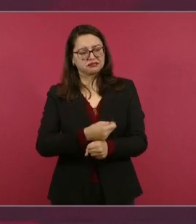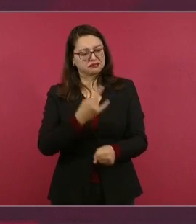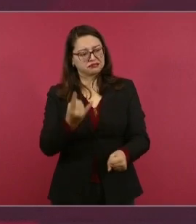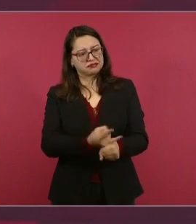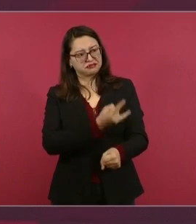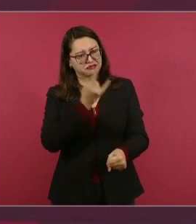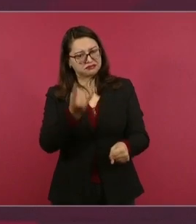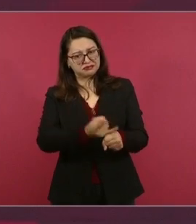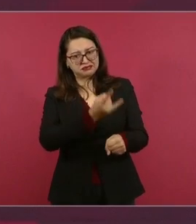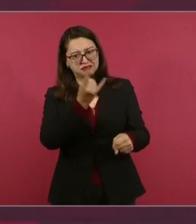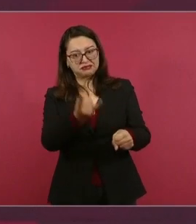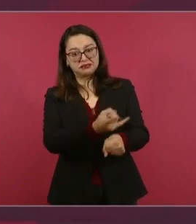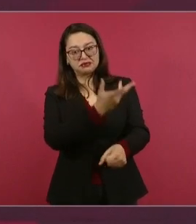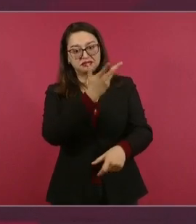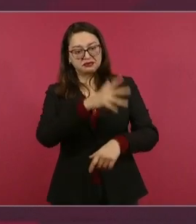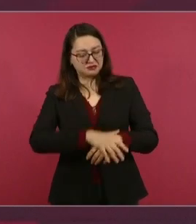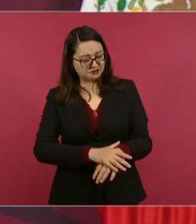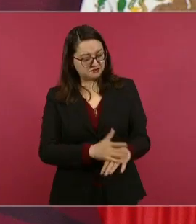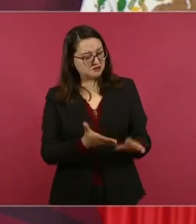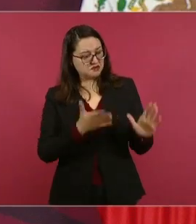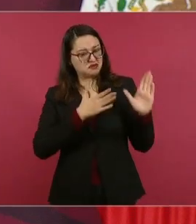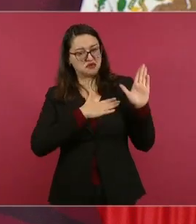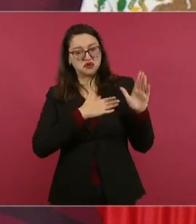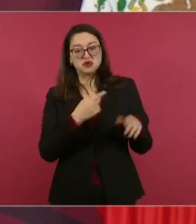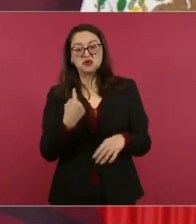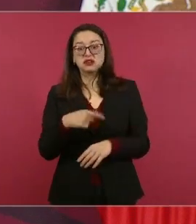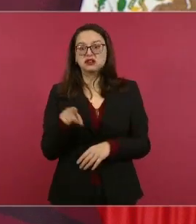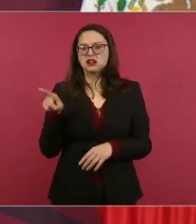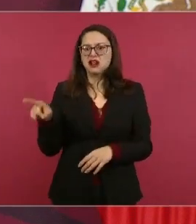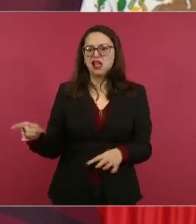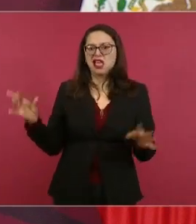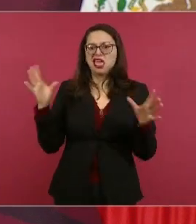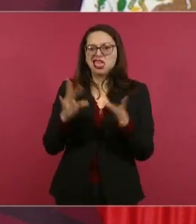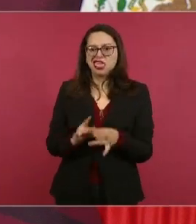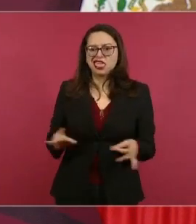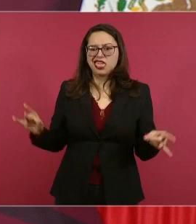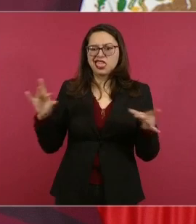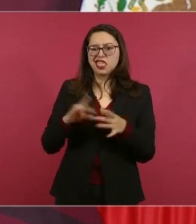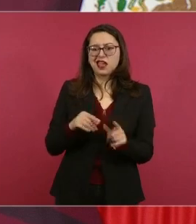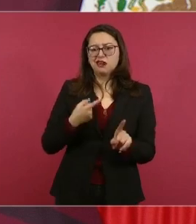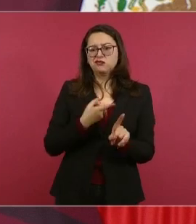cumplir el compromiso. Y se metió